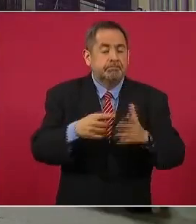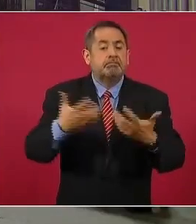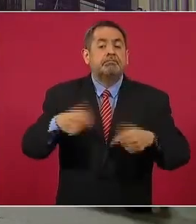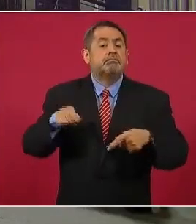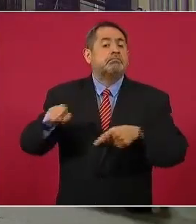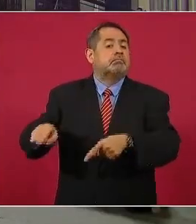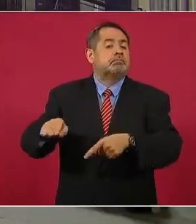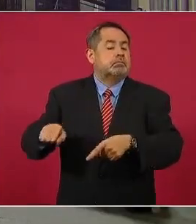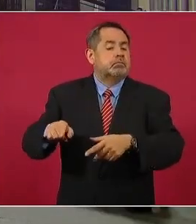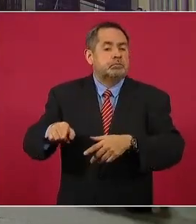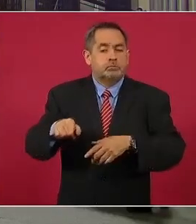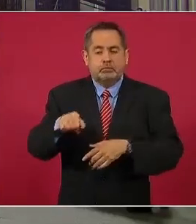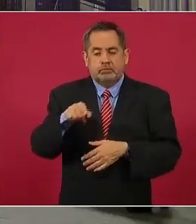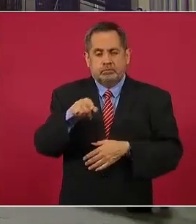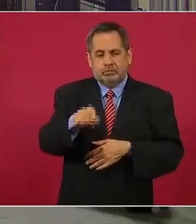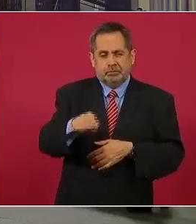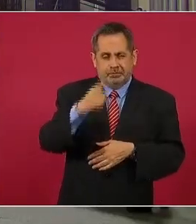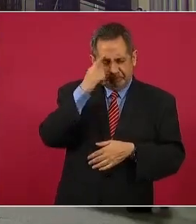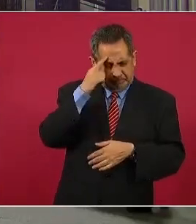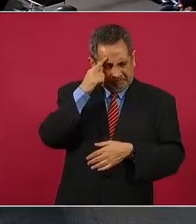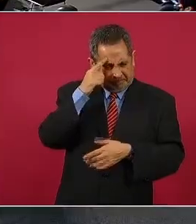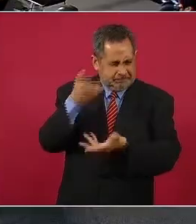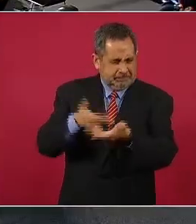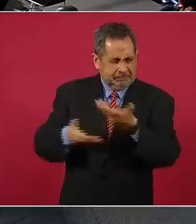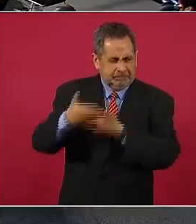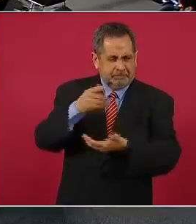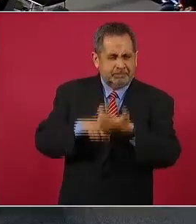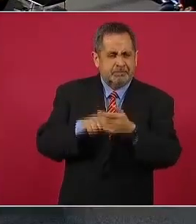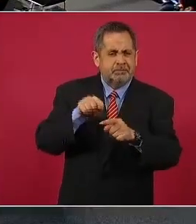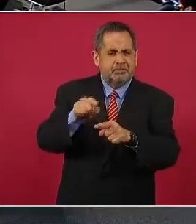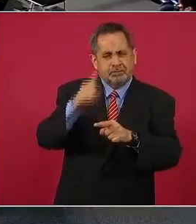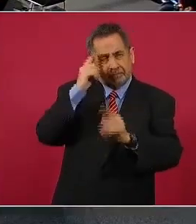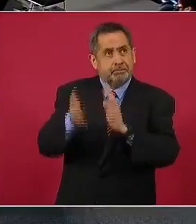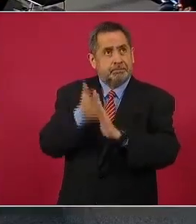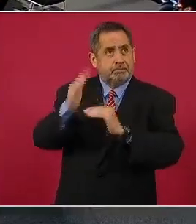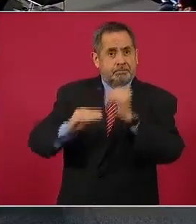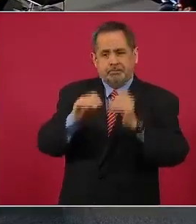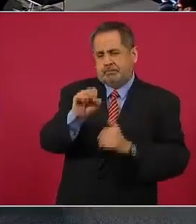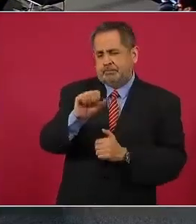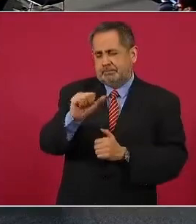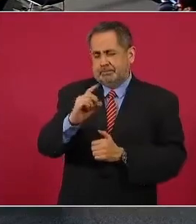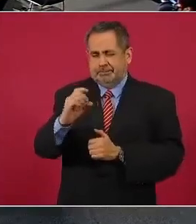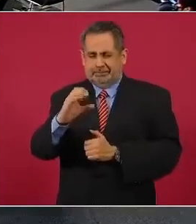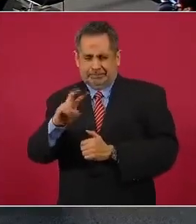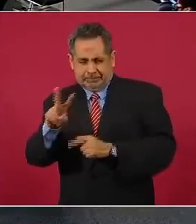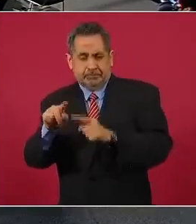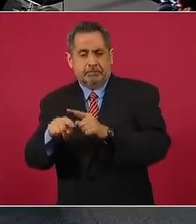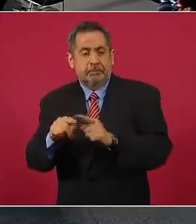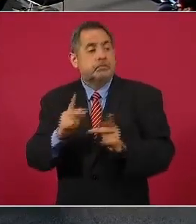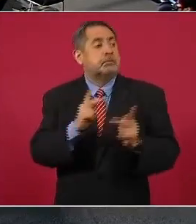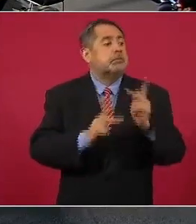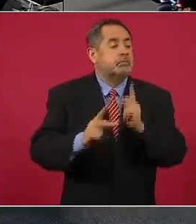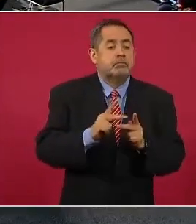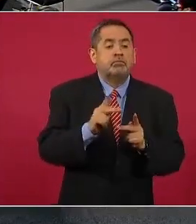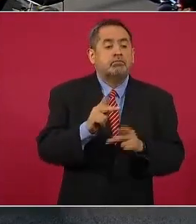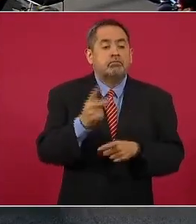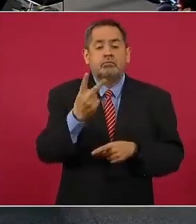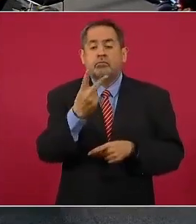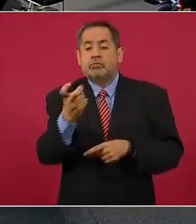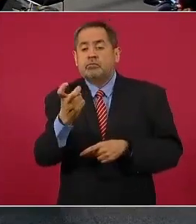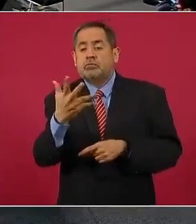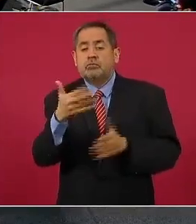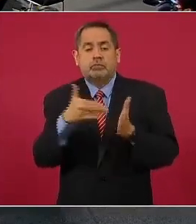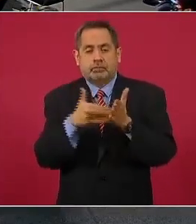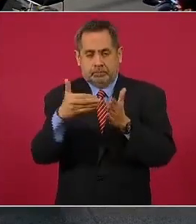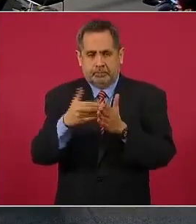empresa promotora de servicios integrales para la construcción SADCB solicitó un crédito en 2018 por